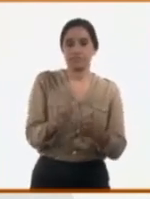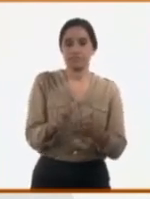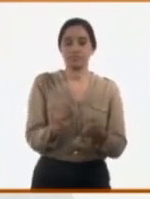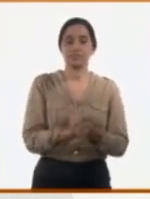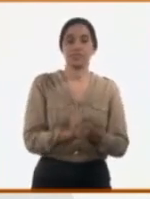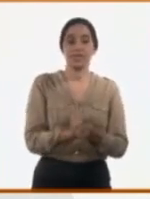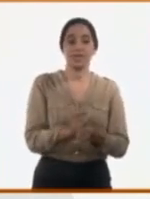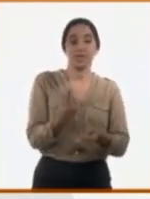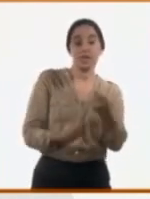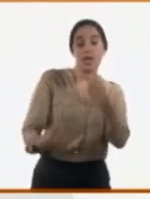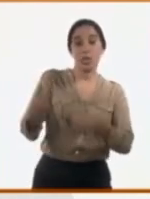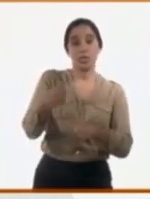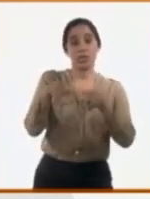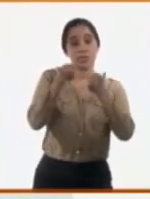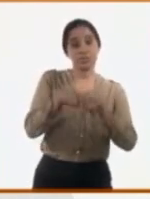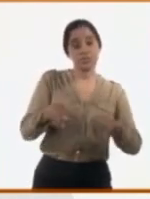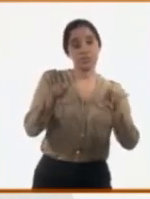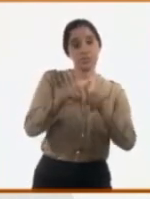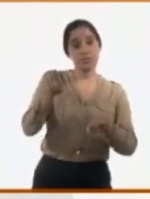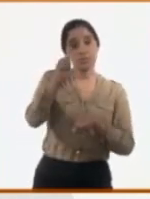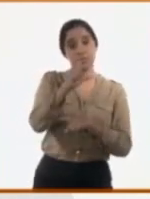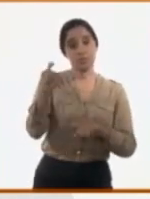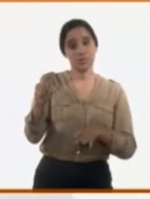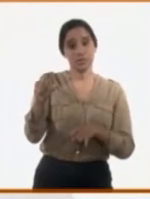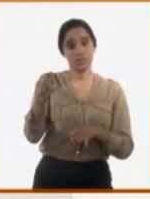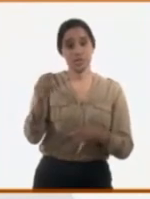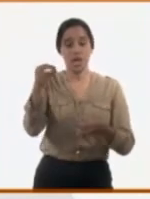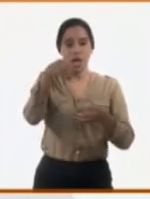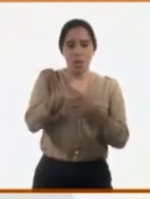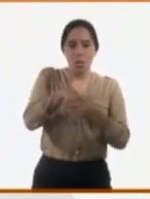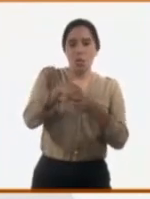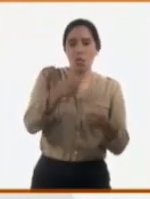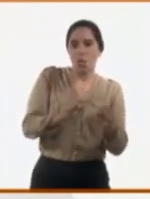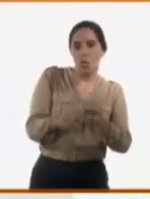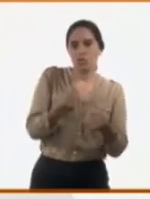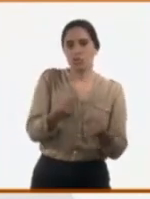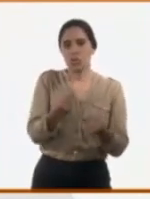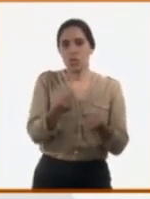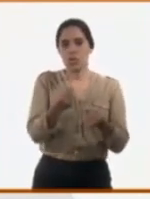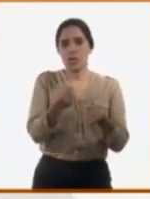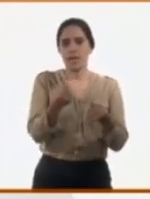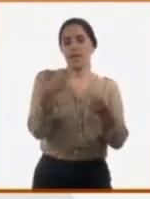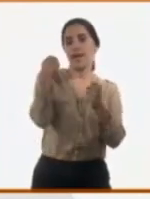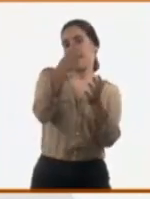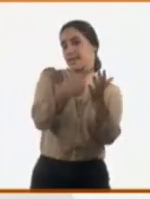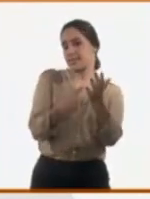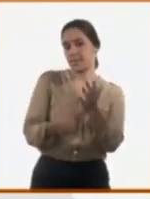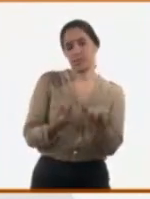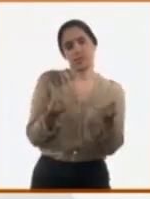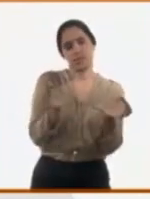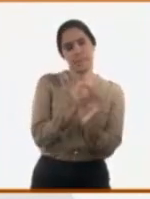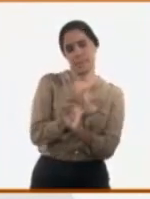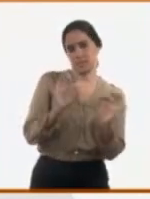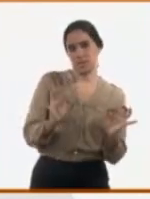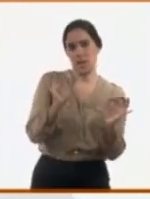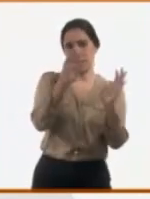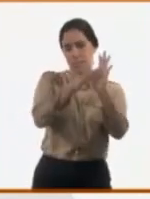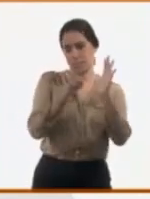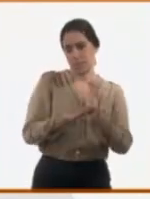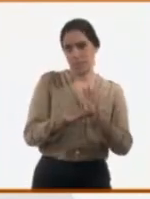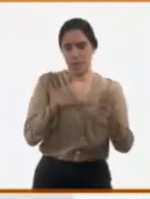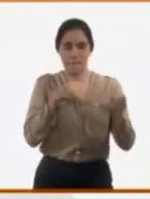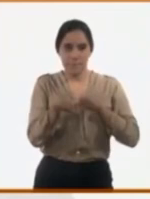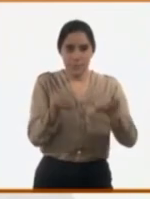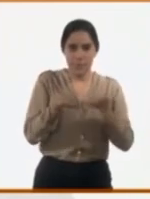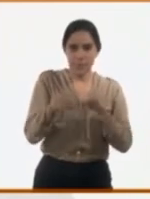universidad lo organiza hacia dentro atendiendo las características las particularidades que tienen sus carreras y sus programas de formación por